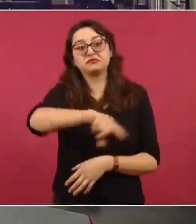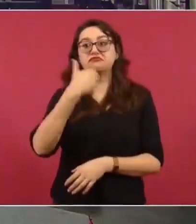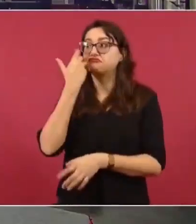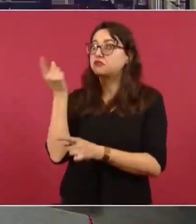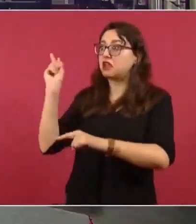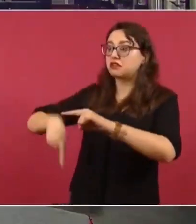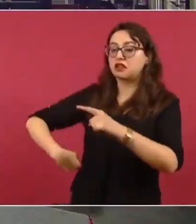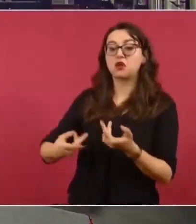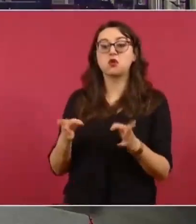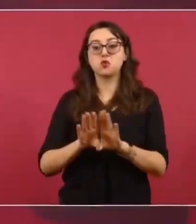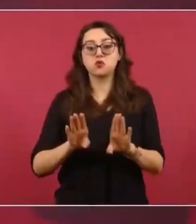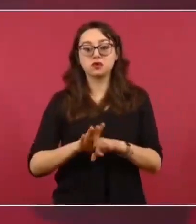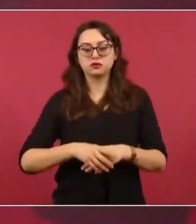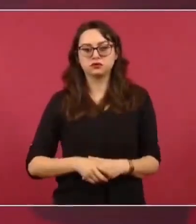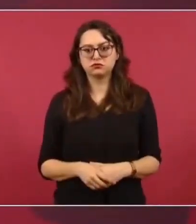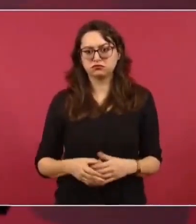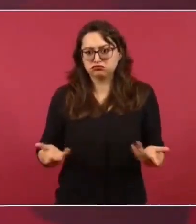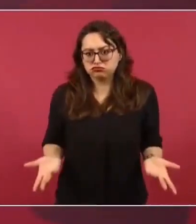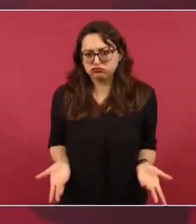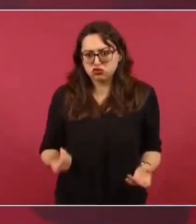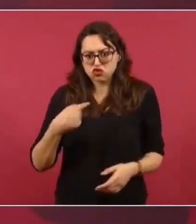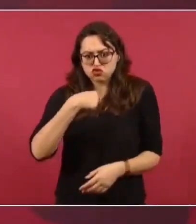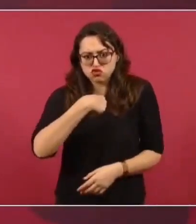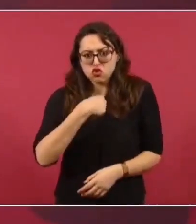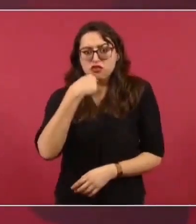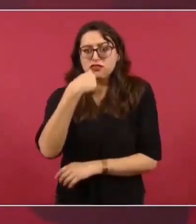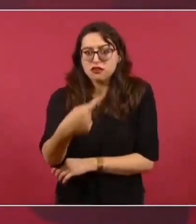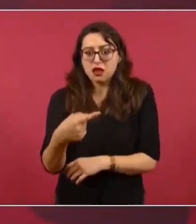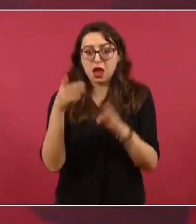decir que ni un voto al conservadurismo